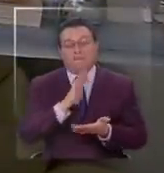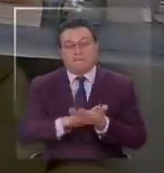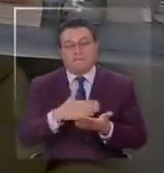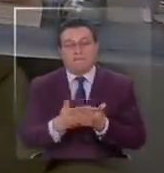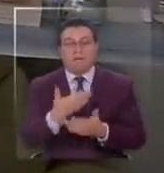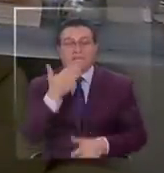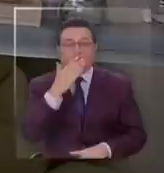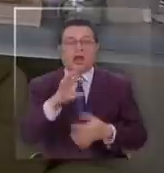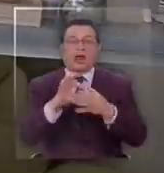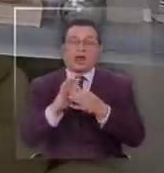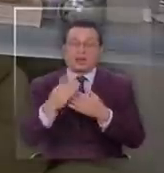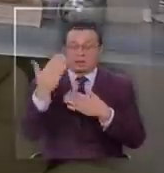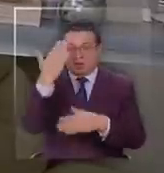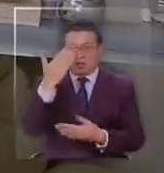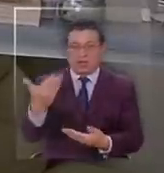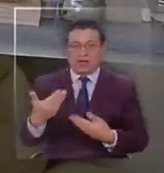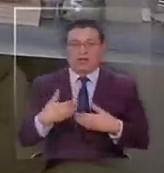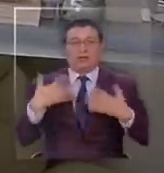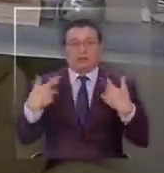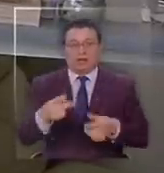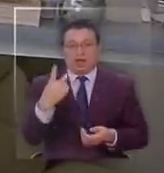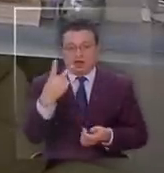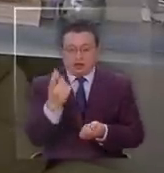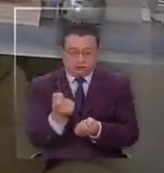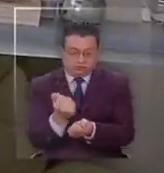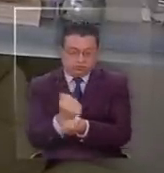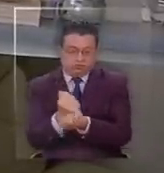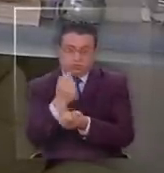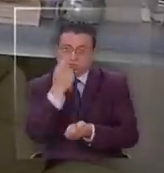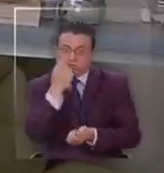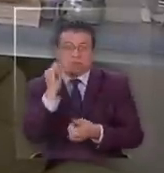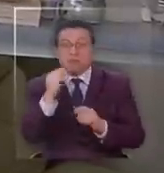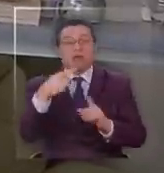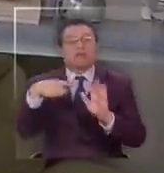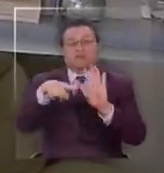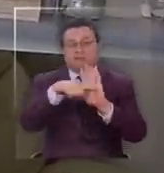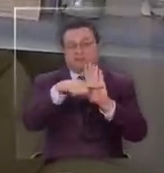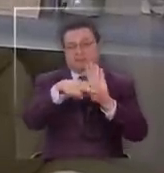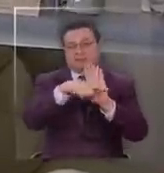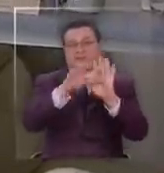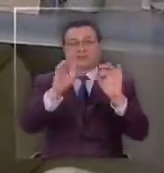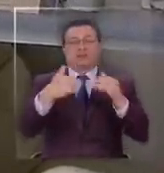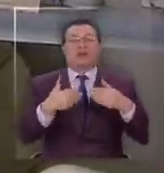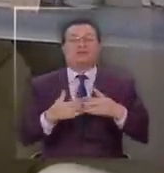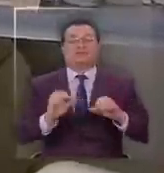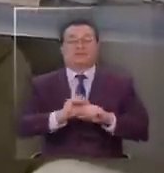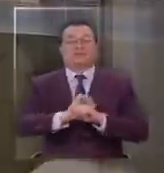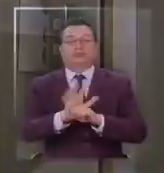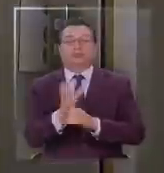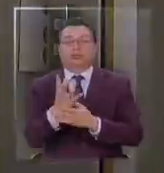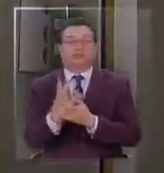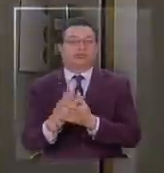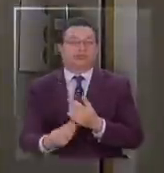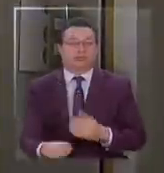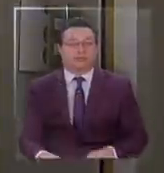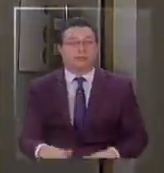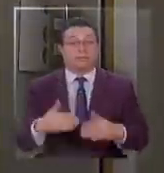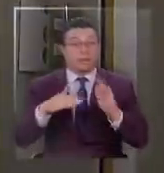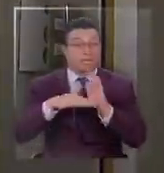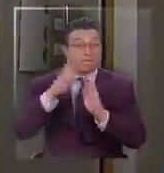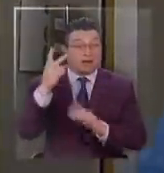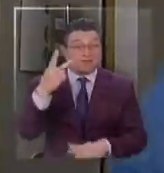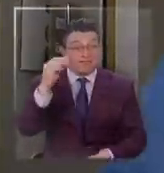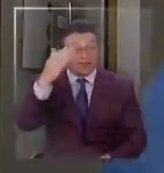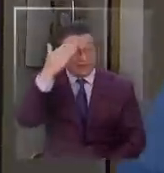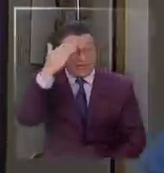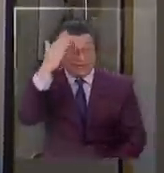gracias por la preocupación. Me han hecho dos tests y ambos han salido negativos, así es que estoy libre del coronavirus. Durante más de